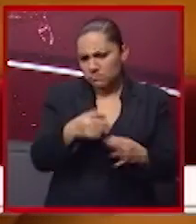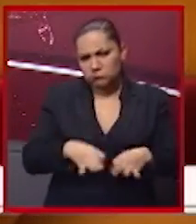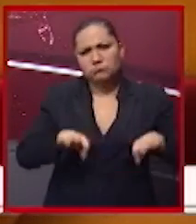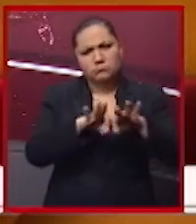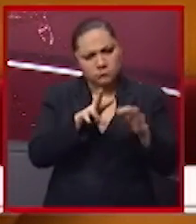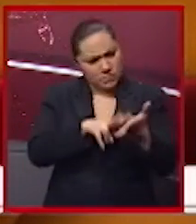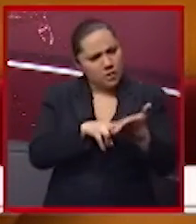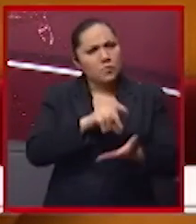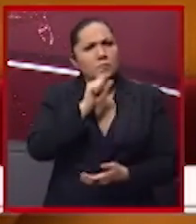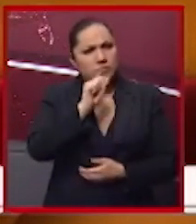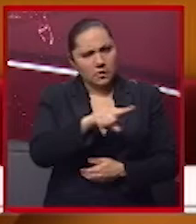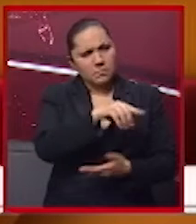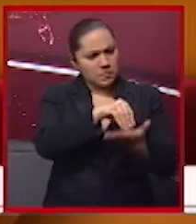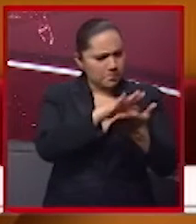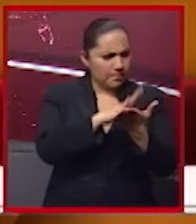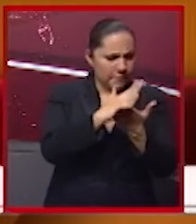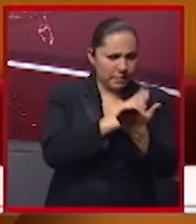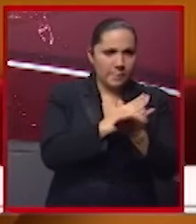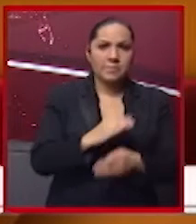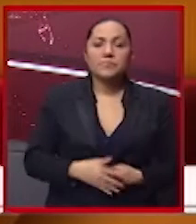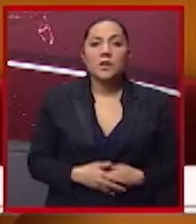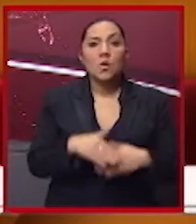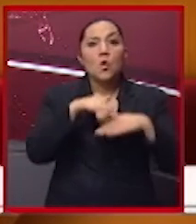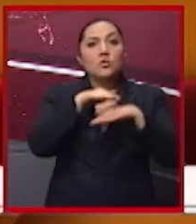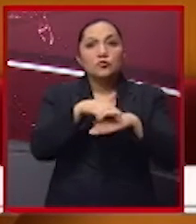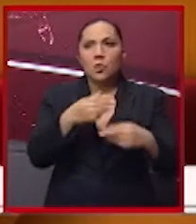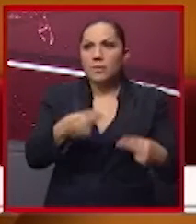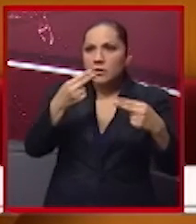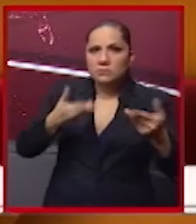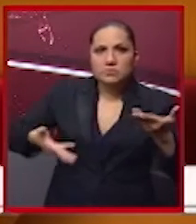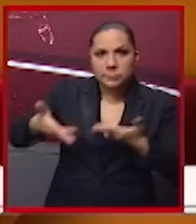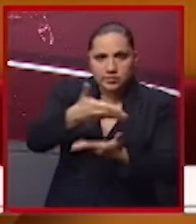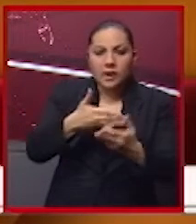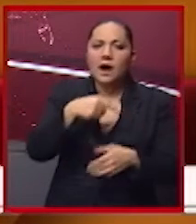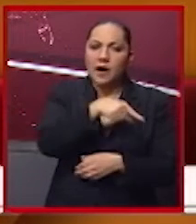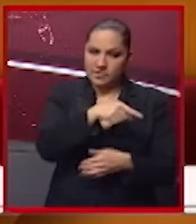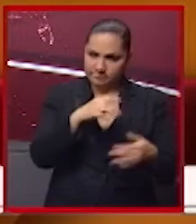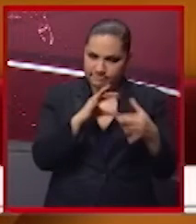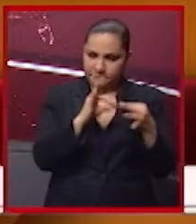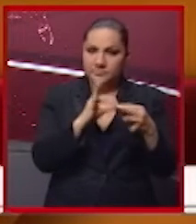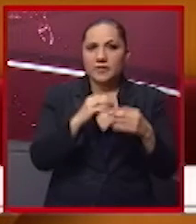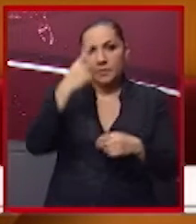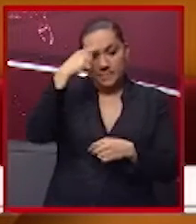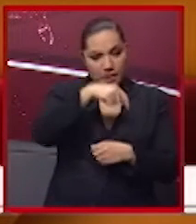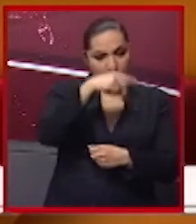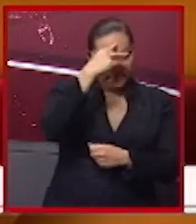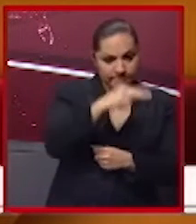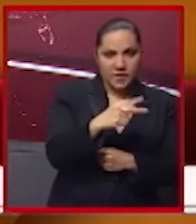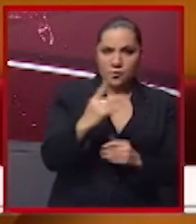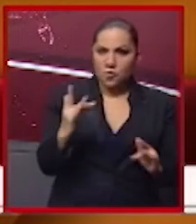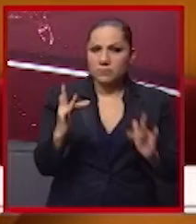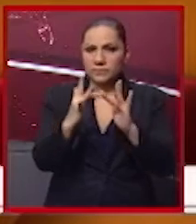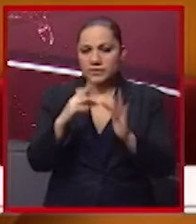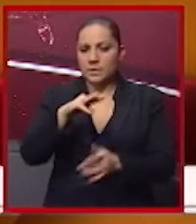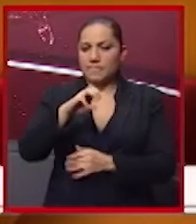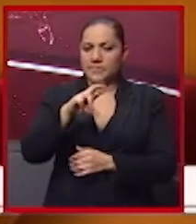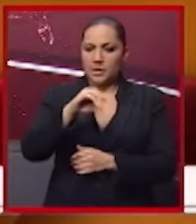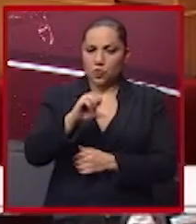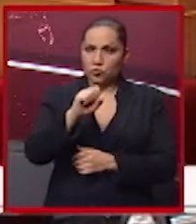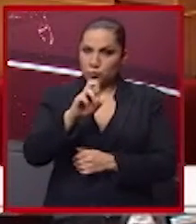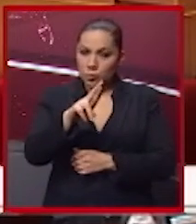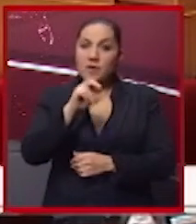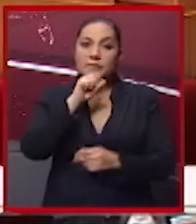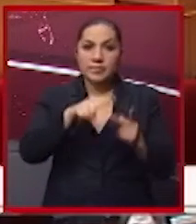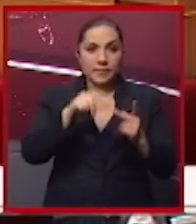Bueno, finalmente en materia comercial destacó el papel de México en el Mercosur, la relación bilateral con Asia y el reciente acuerdo comercial trilateral